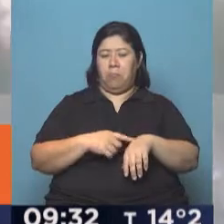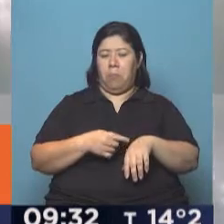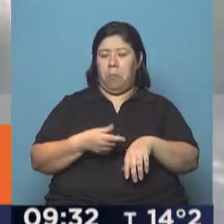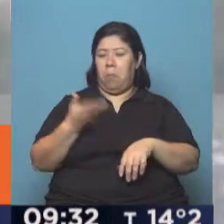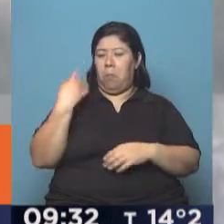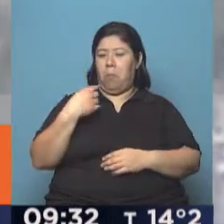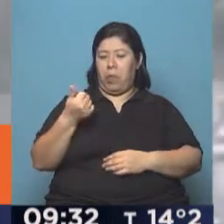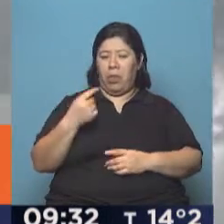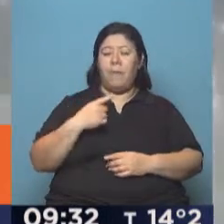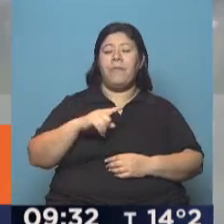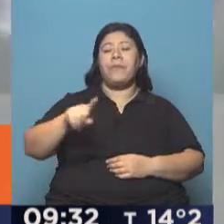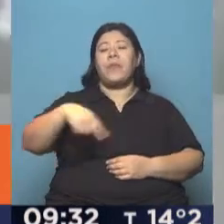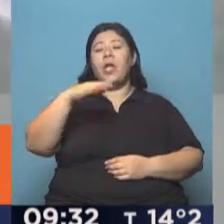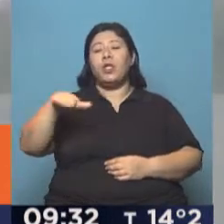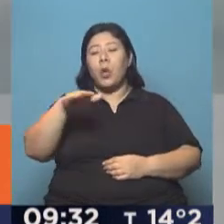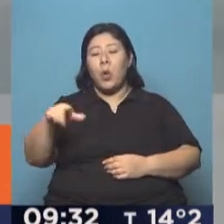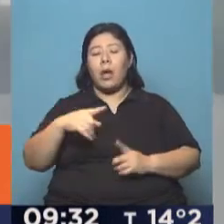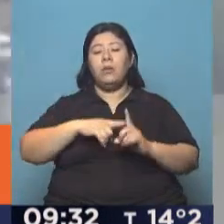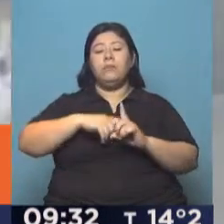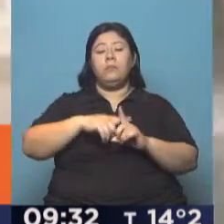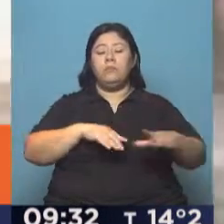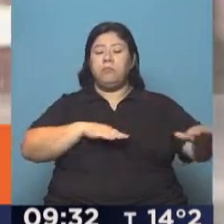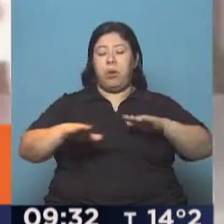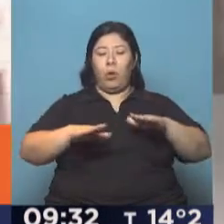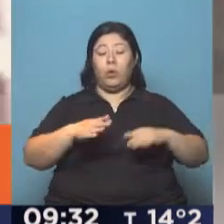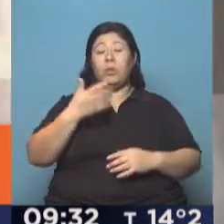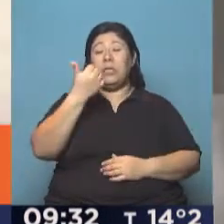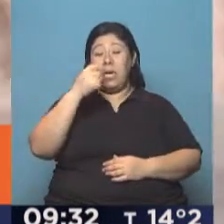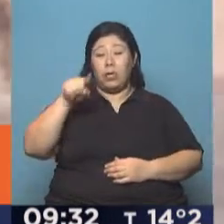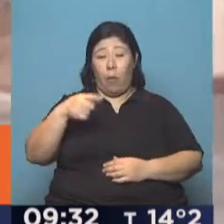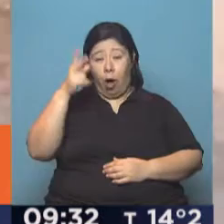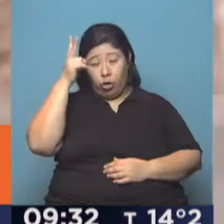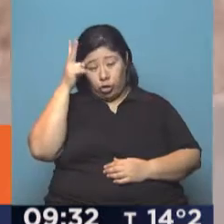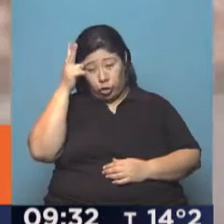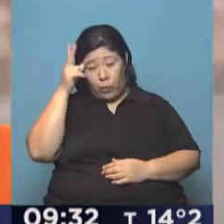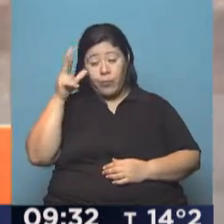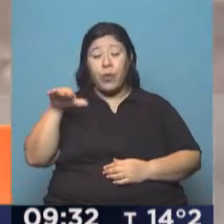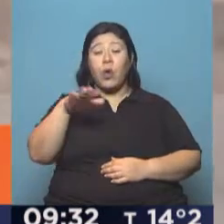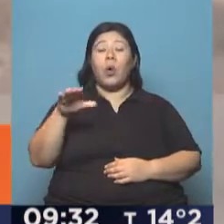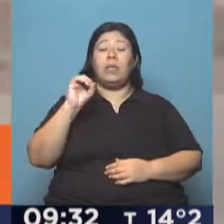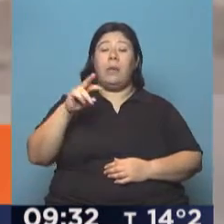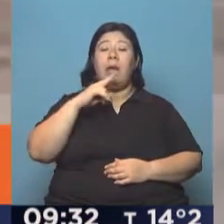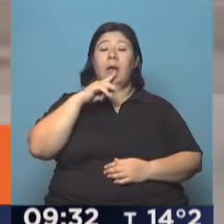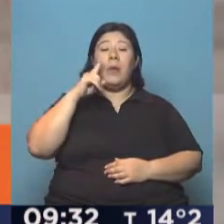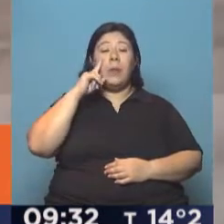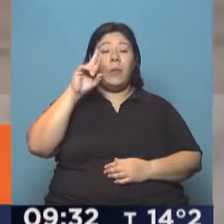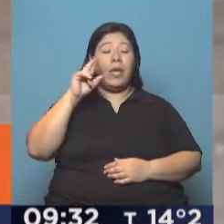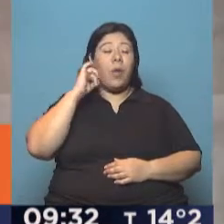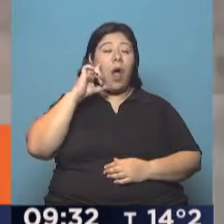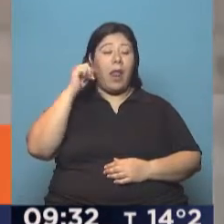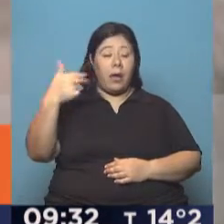de 6.8 en Myanmar, en la antigua Birmania. Una situación que mantiene en vilo a los habitantes de estos